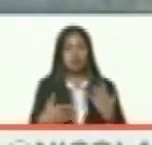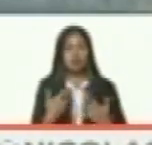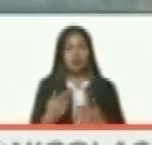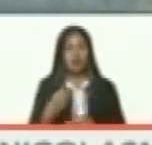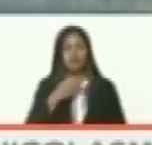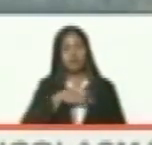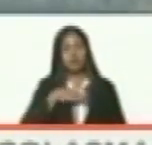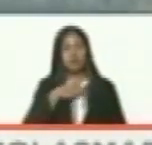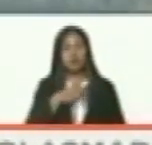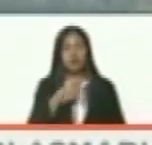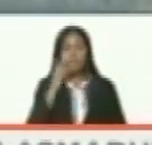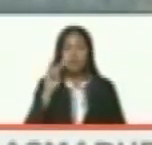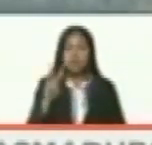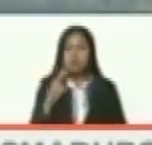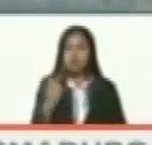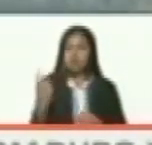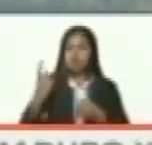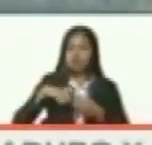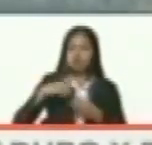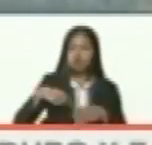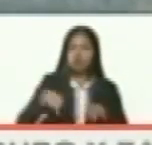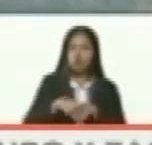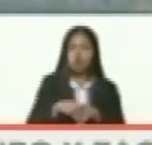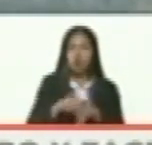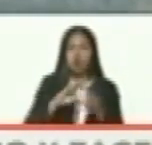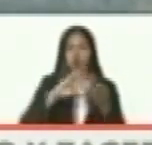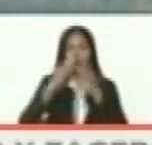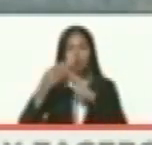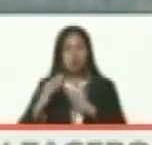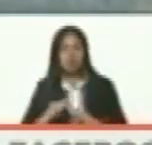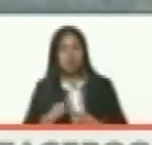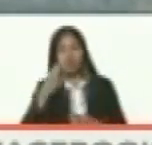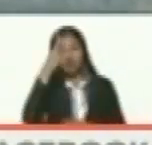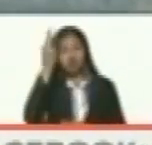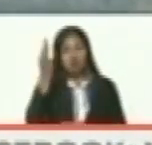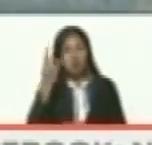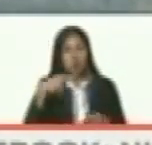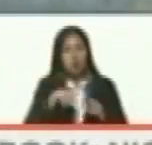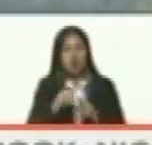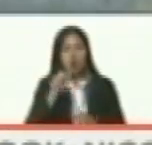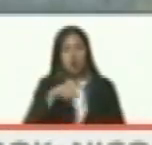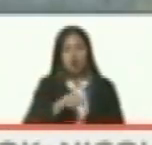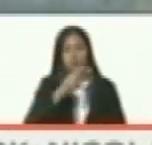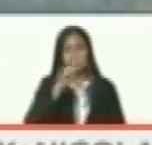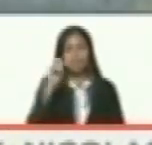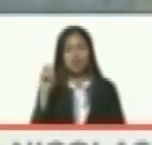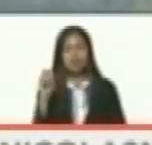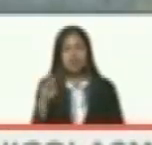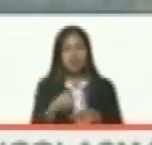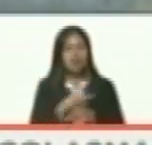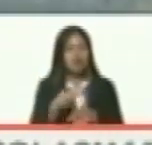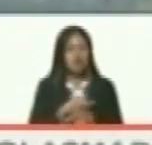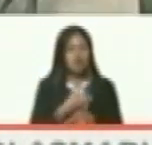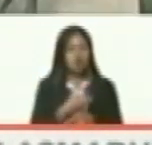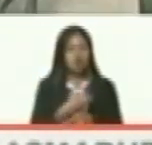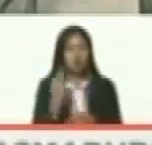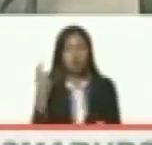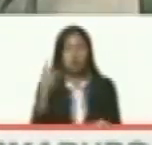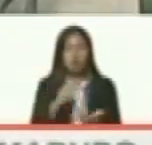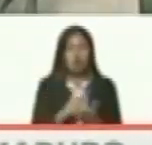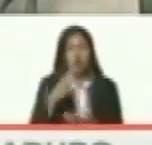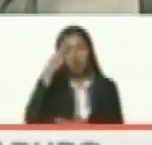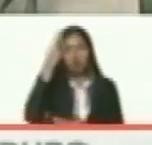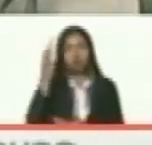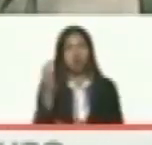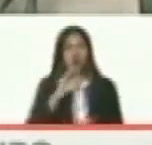dice, epa, aquí hay que incorporar a los consejos comunales. Y hoy, 20 de agosto, están los